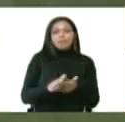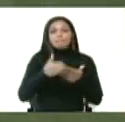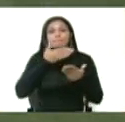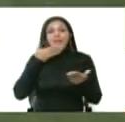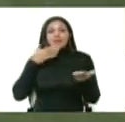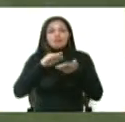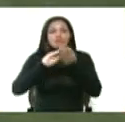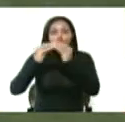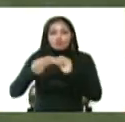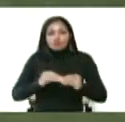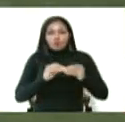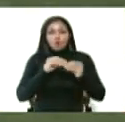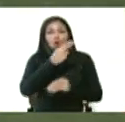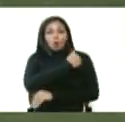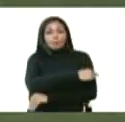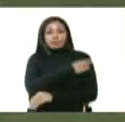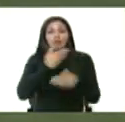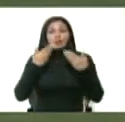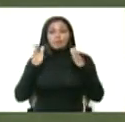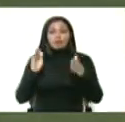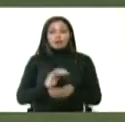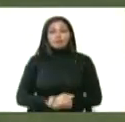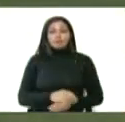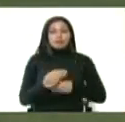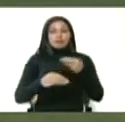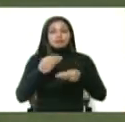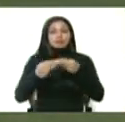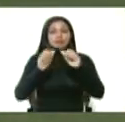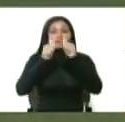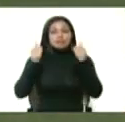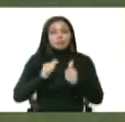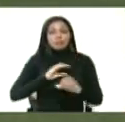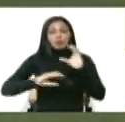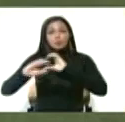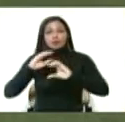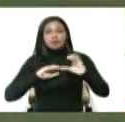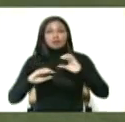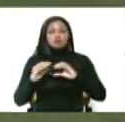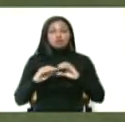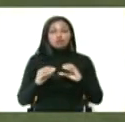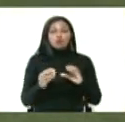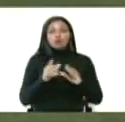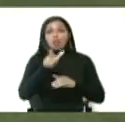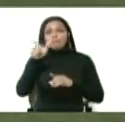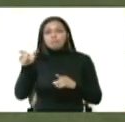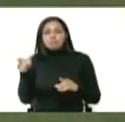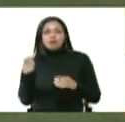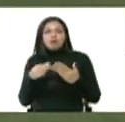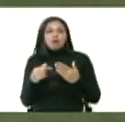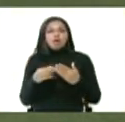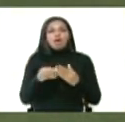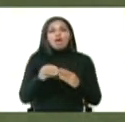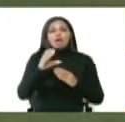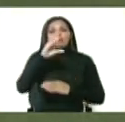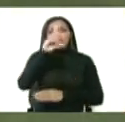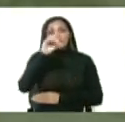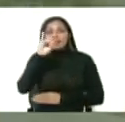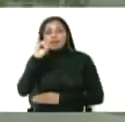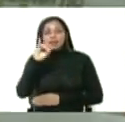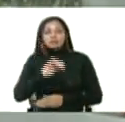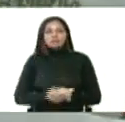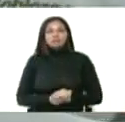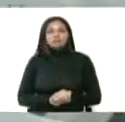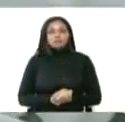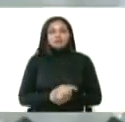todos los hospitales públicos, crear el sistema de comunicación entre los consultorios, los CDI, los